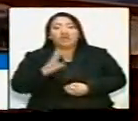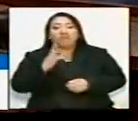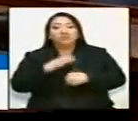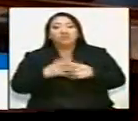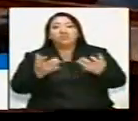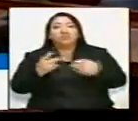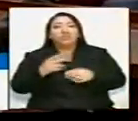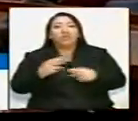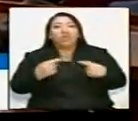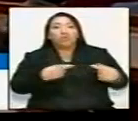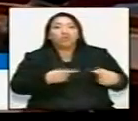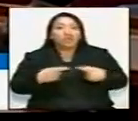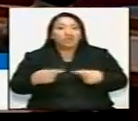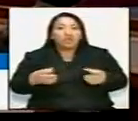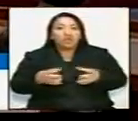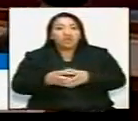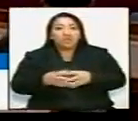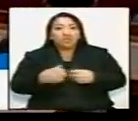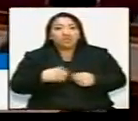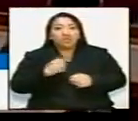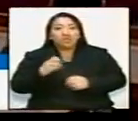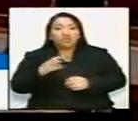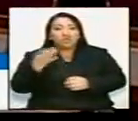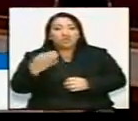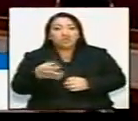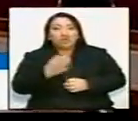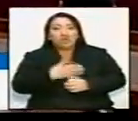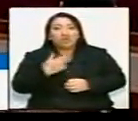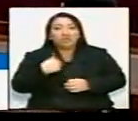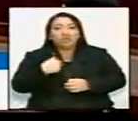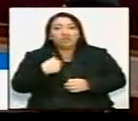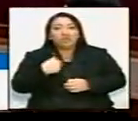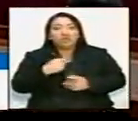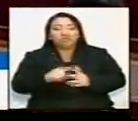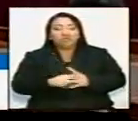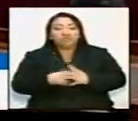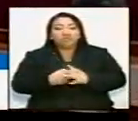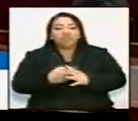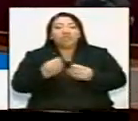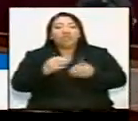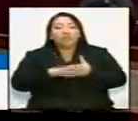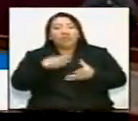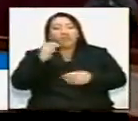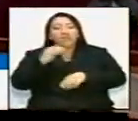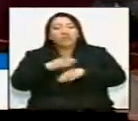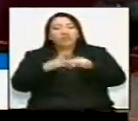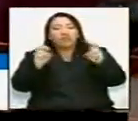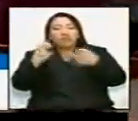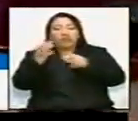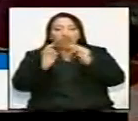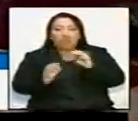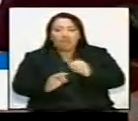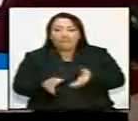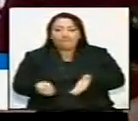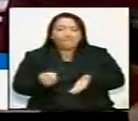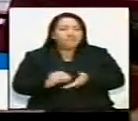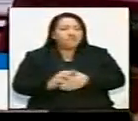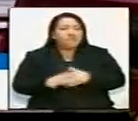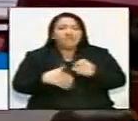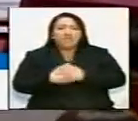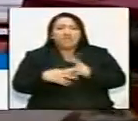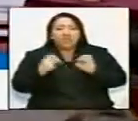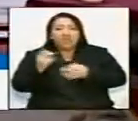competitividad, yo hago remembranza siempre a mis cursos iniciales de economía, en donde más allá de los